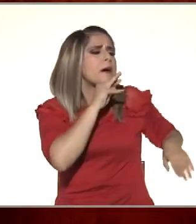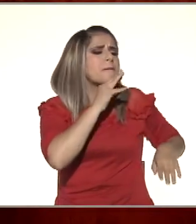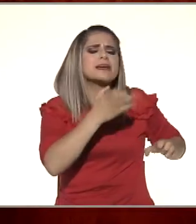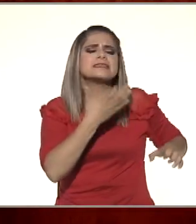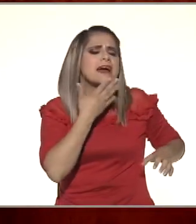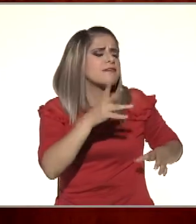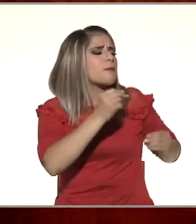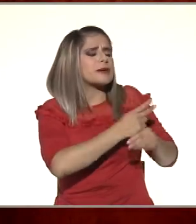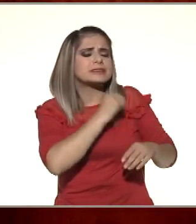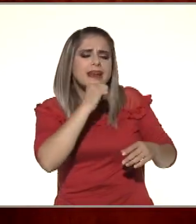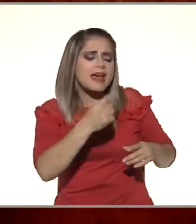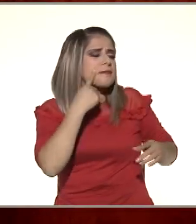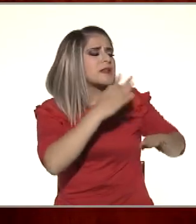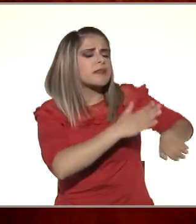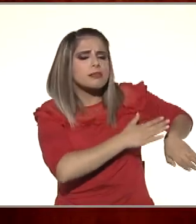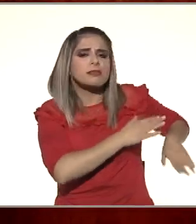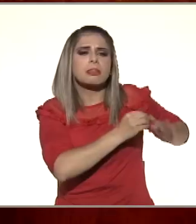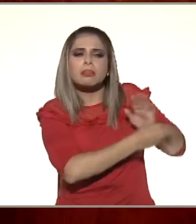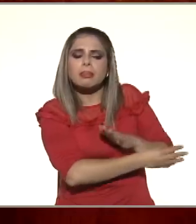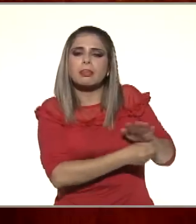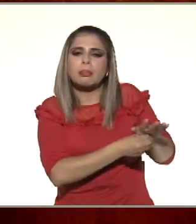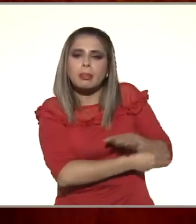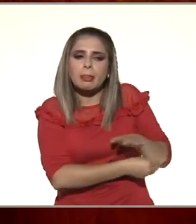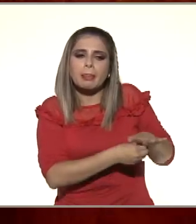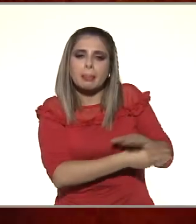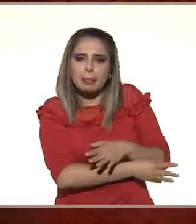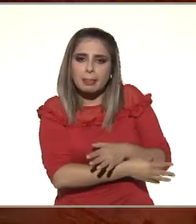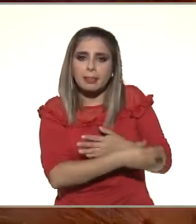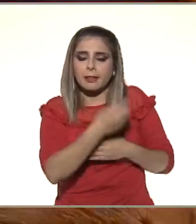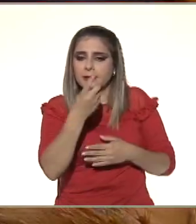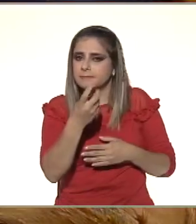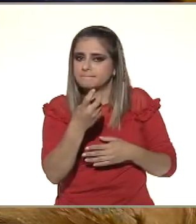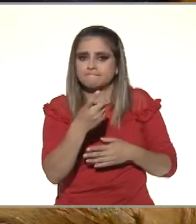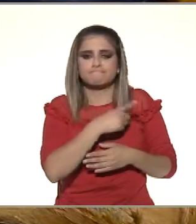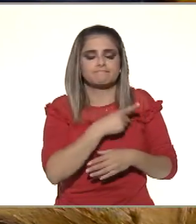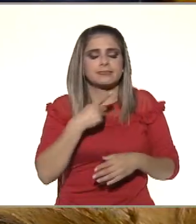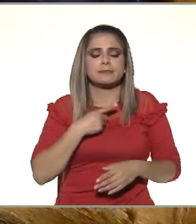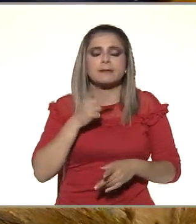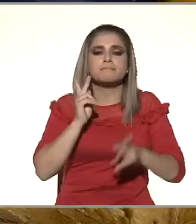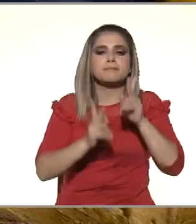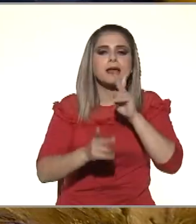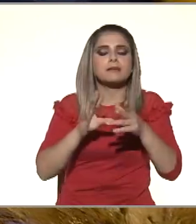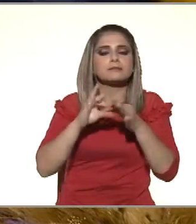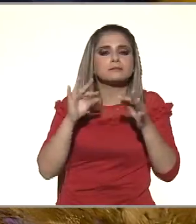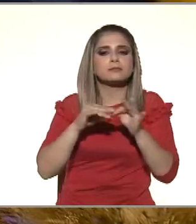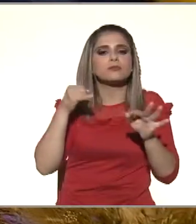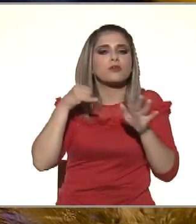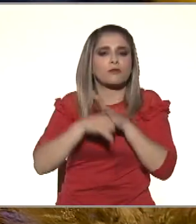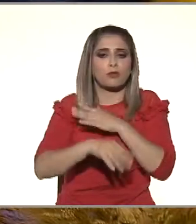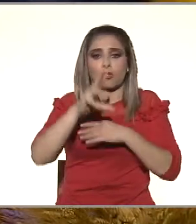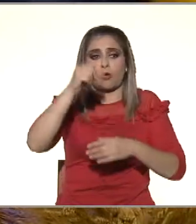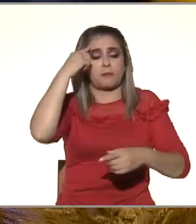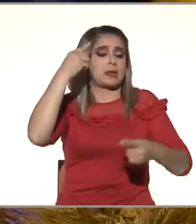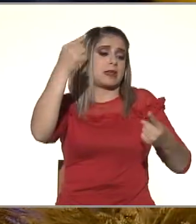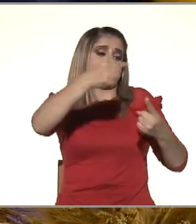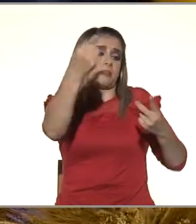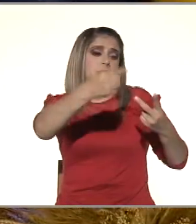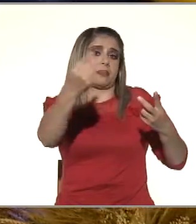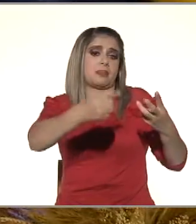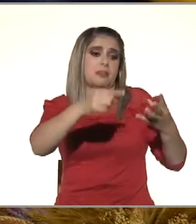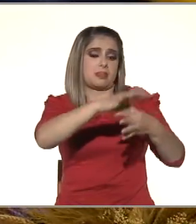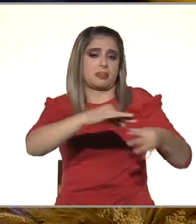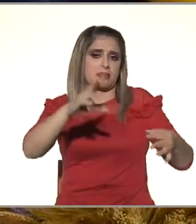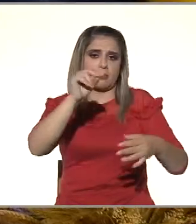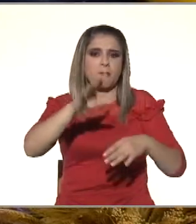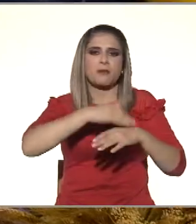Creo que la oportunidad es precisamente de poder hablar profundamente. No que sepan todo, no es porque esas madres